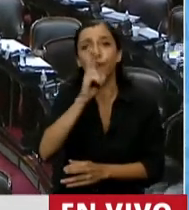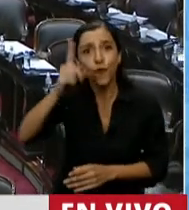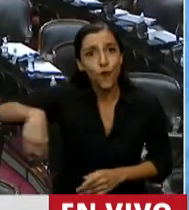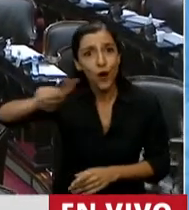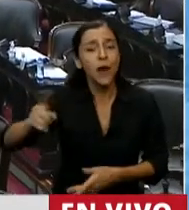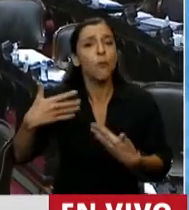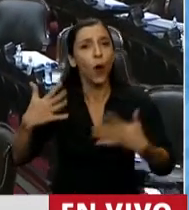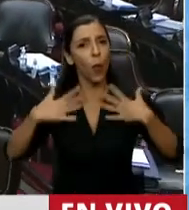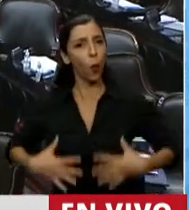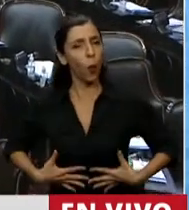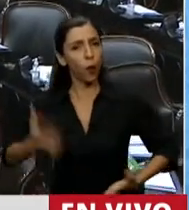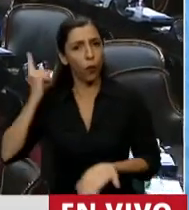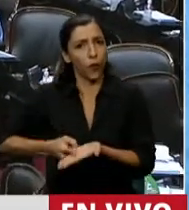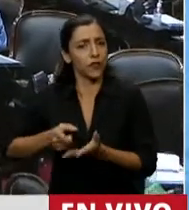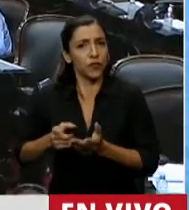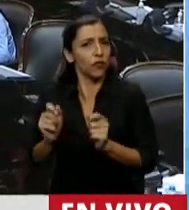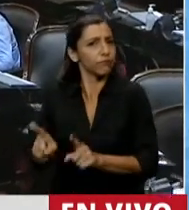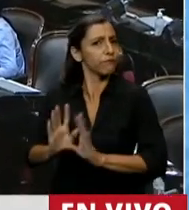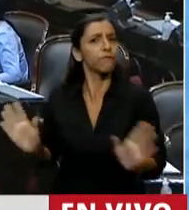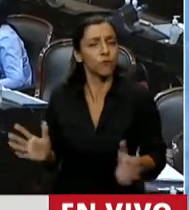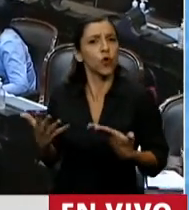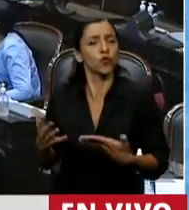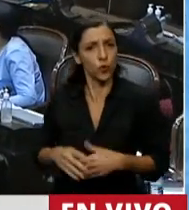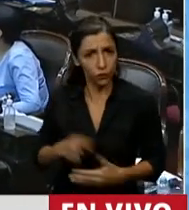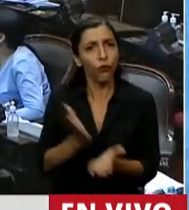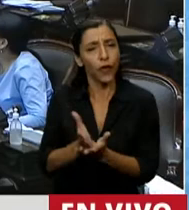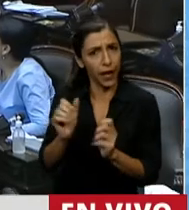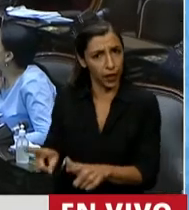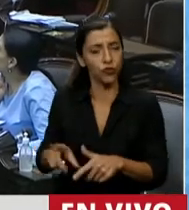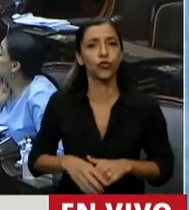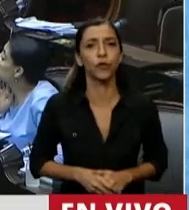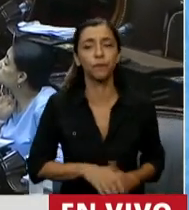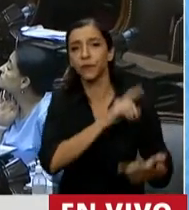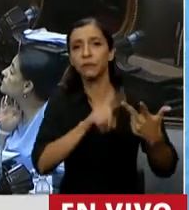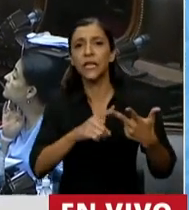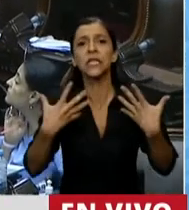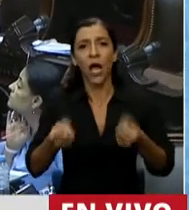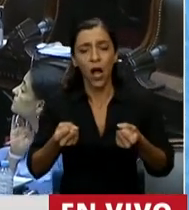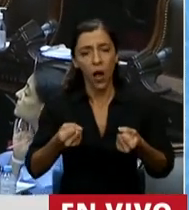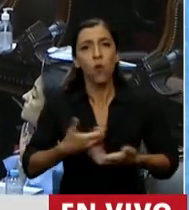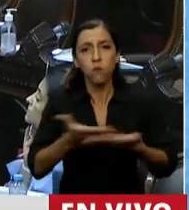decidir sobre su propio cuerpo. Y por supuesto se trata también de una cuestión de salud pública.